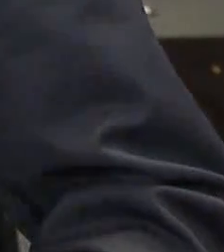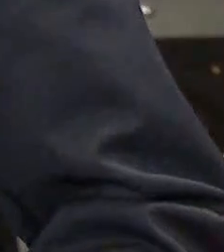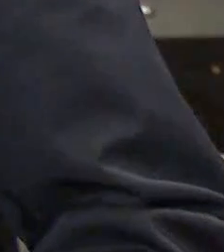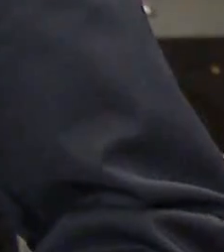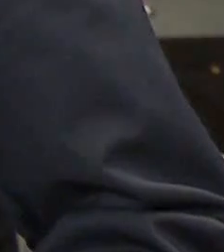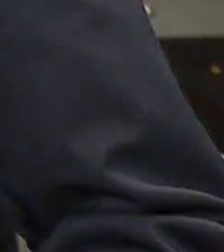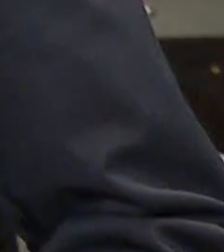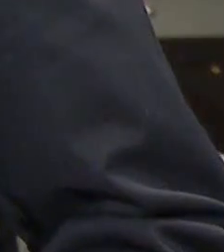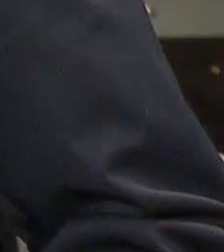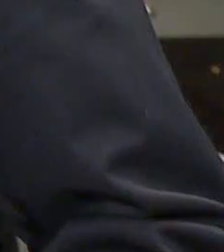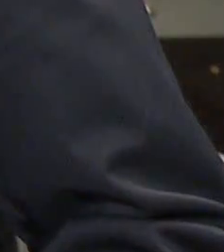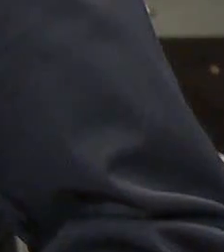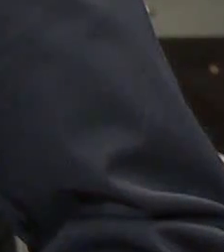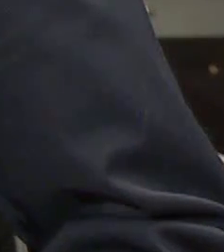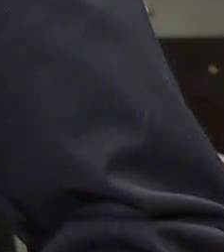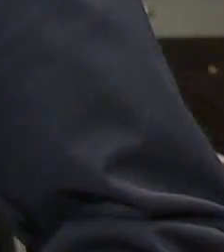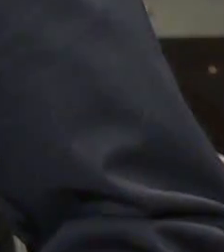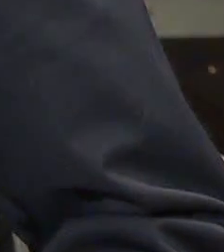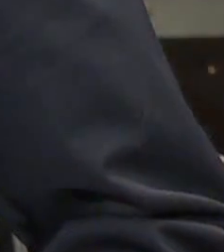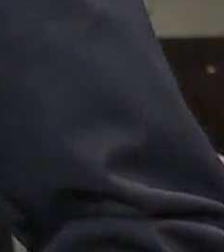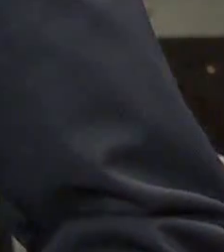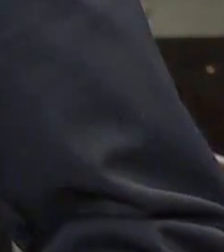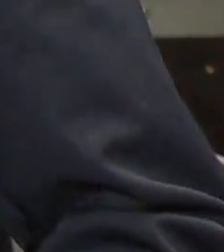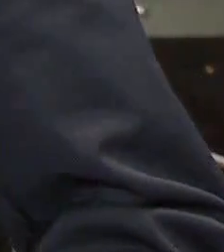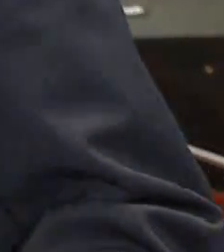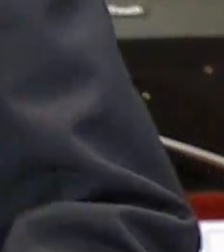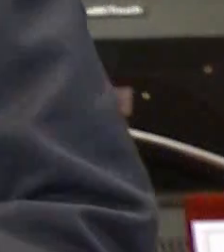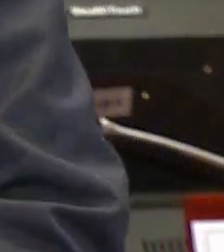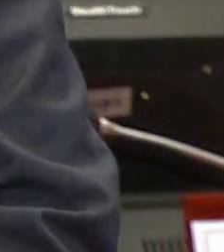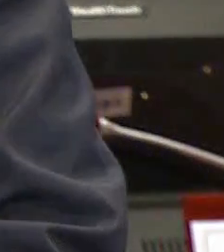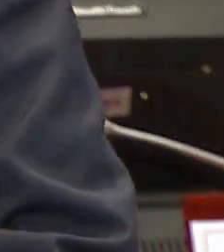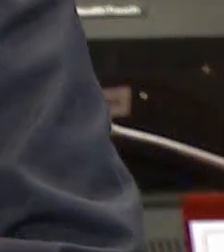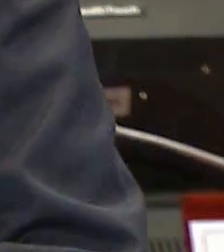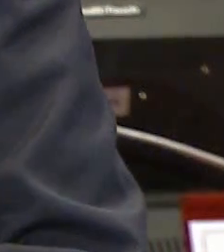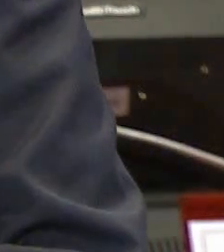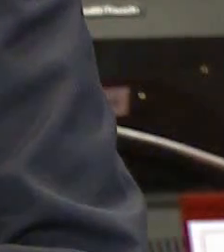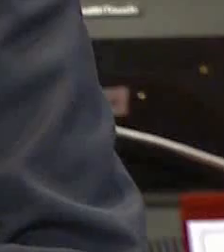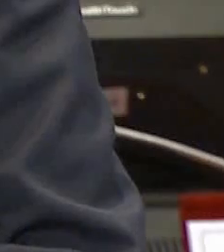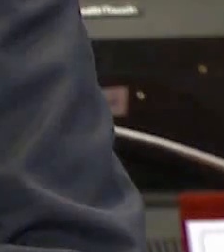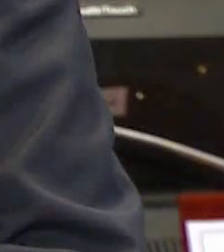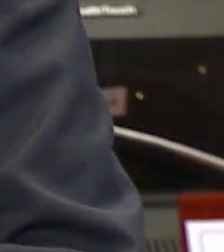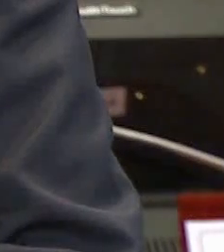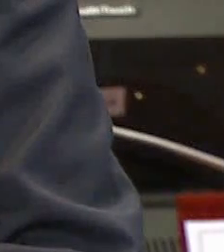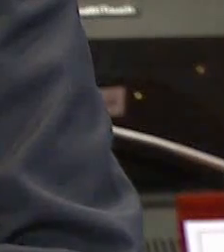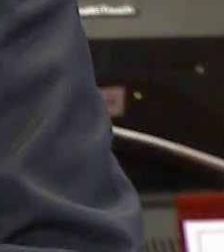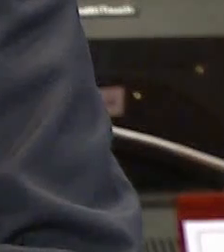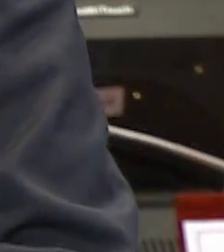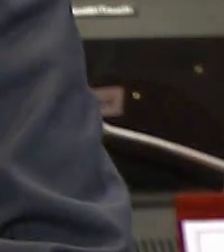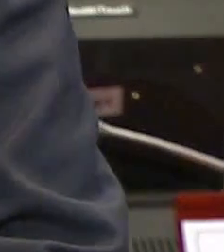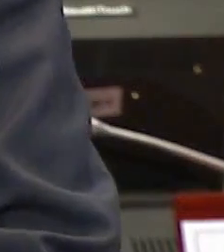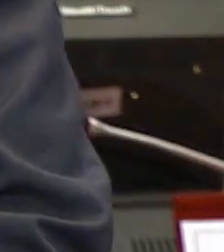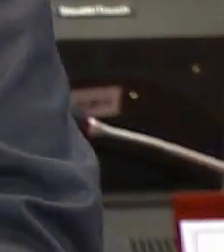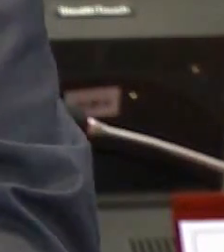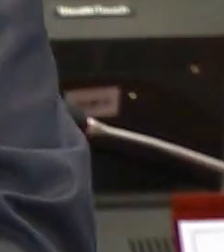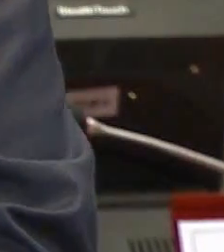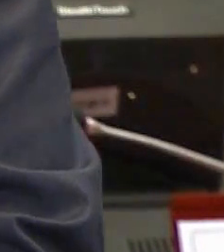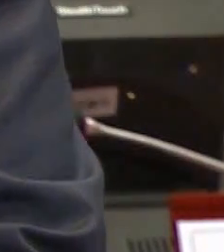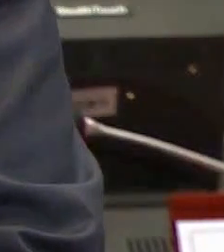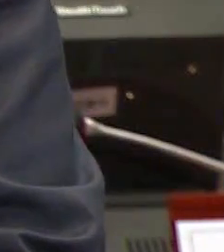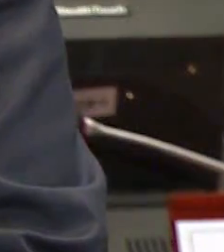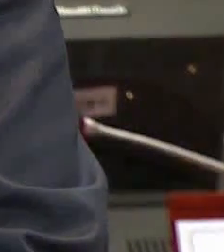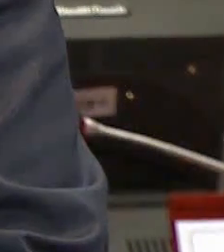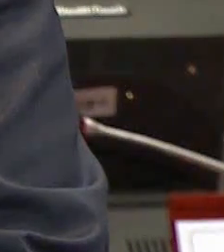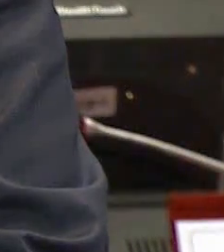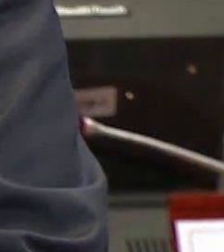artículos del documento completo. Asambleísta, gracias por el tiempo. Muchísimas gracias a usted. Alexandra Ocles, quien es asambleísta del movimiento Alianza País y